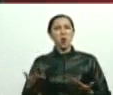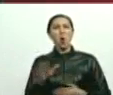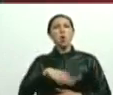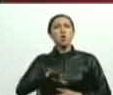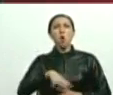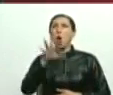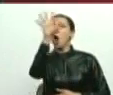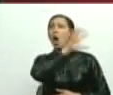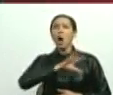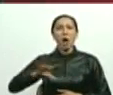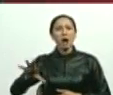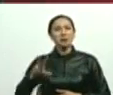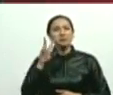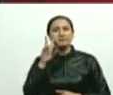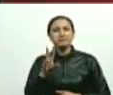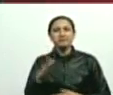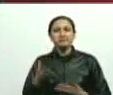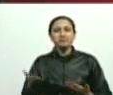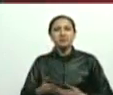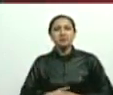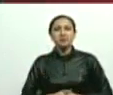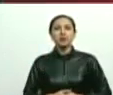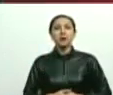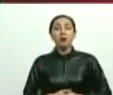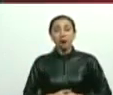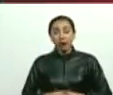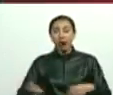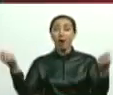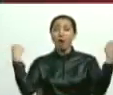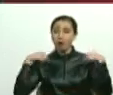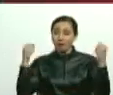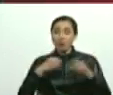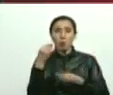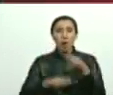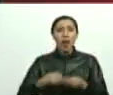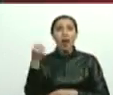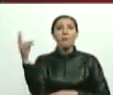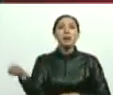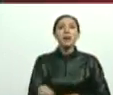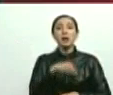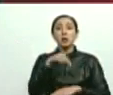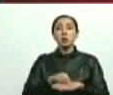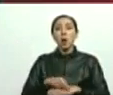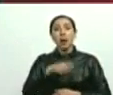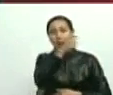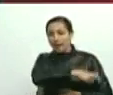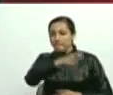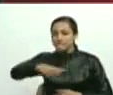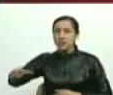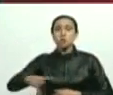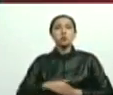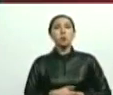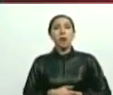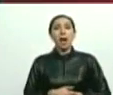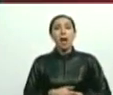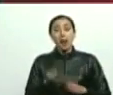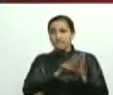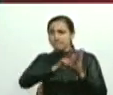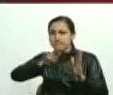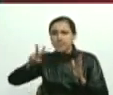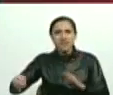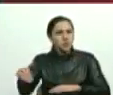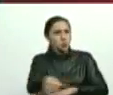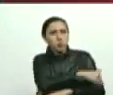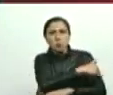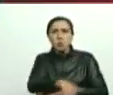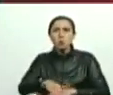ve el ejercicio en asamblea de ciudadanos y ciudadanas, de vecinos y vecinas,